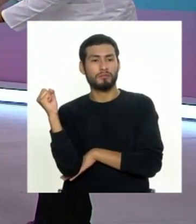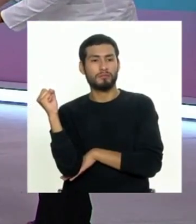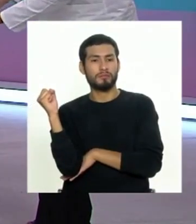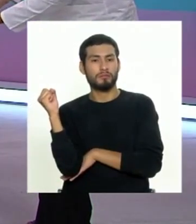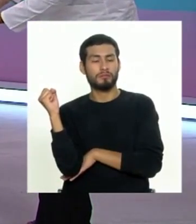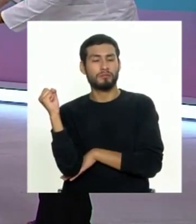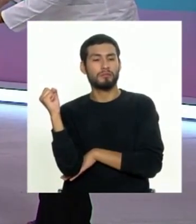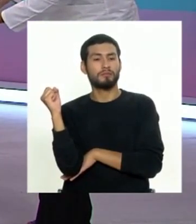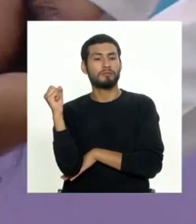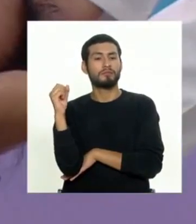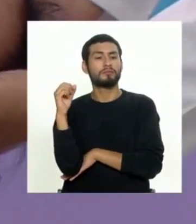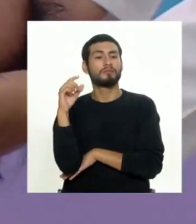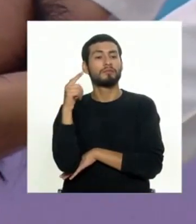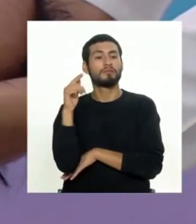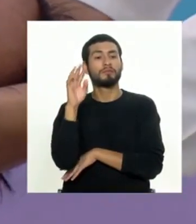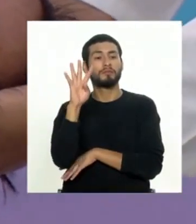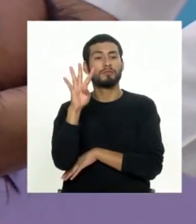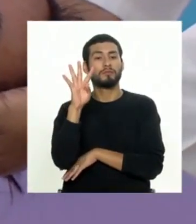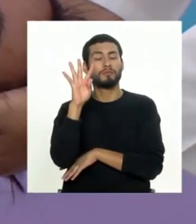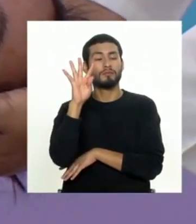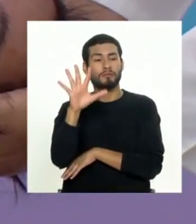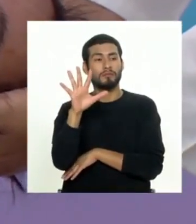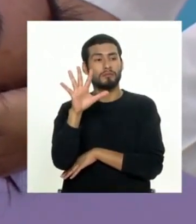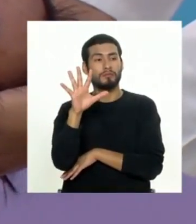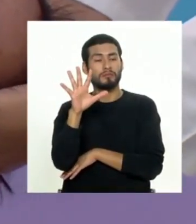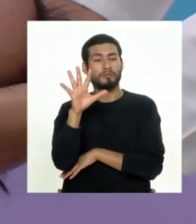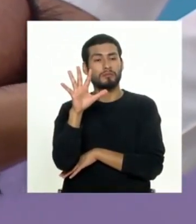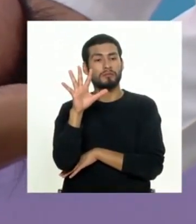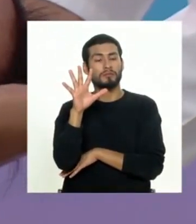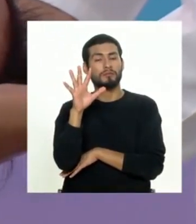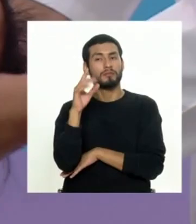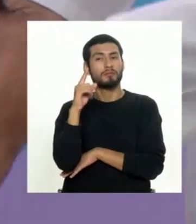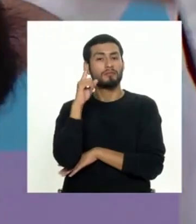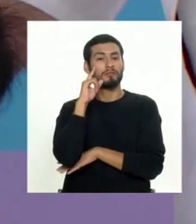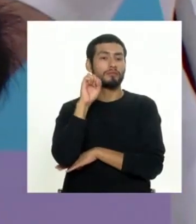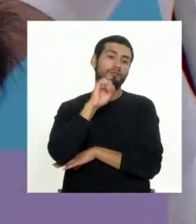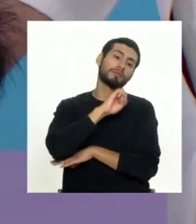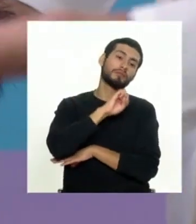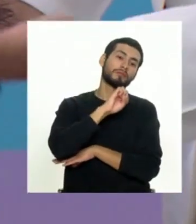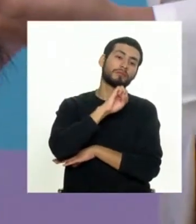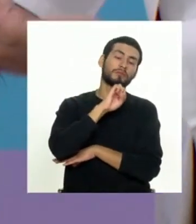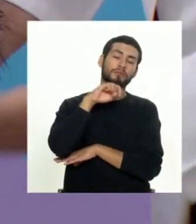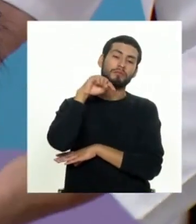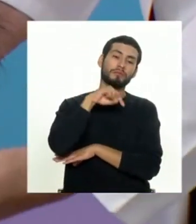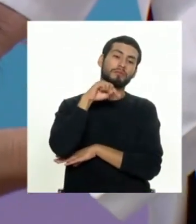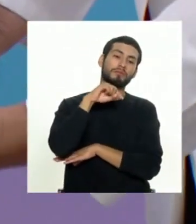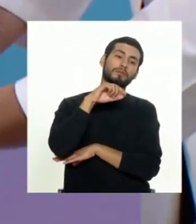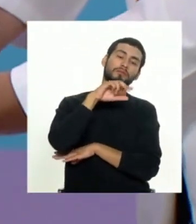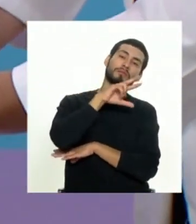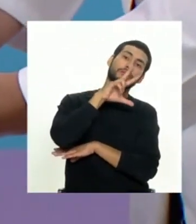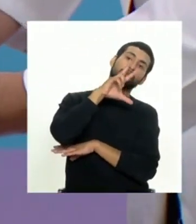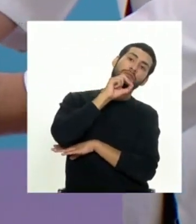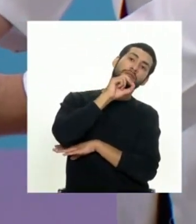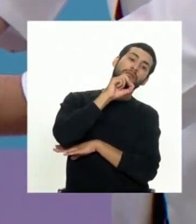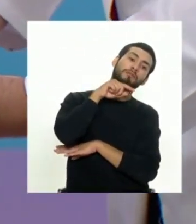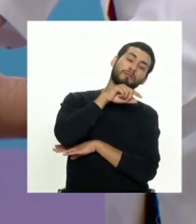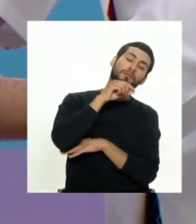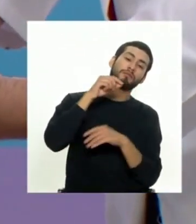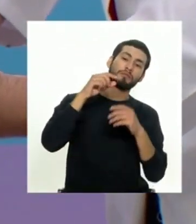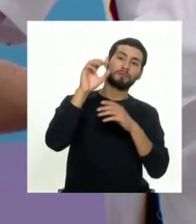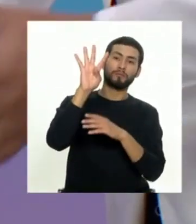y en 45 grados la cabeza y unos 30 grados para